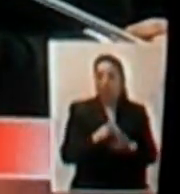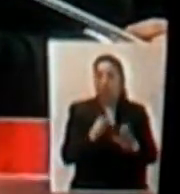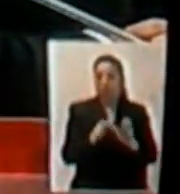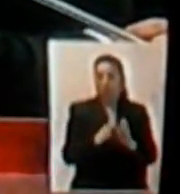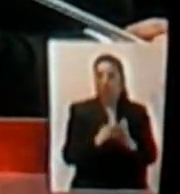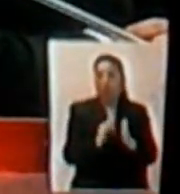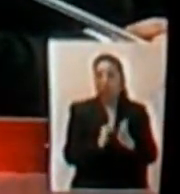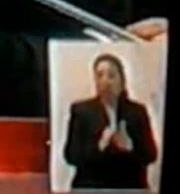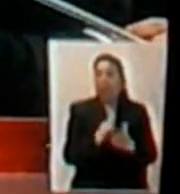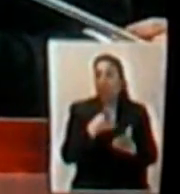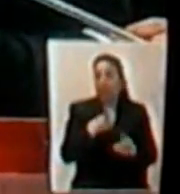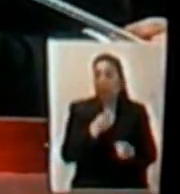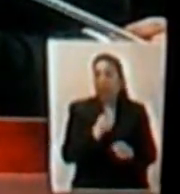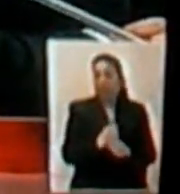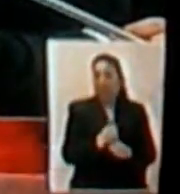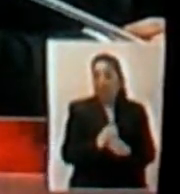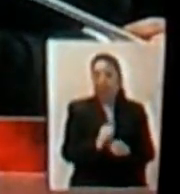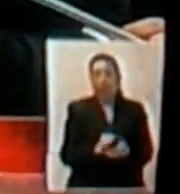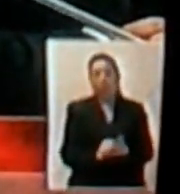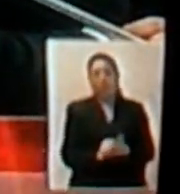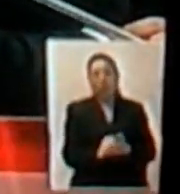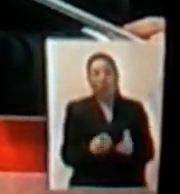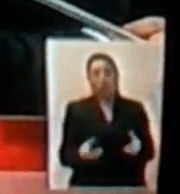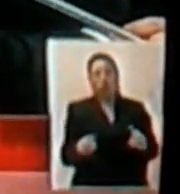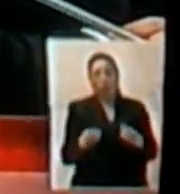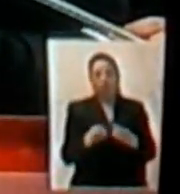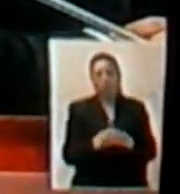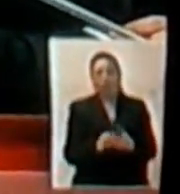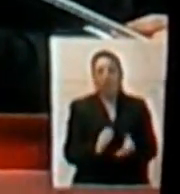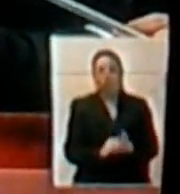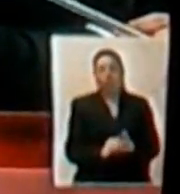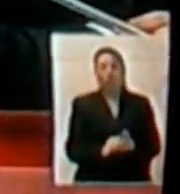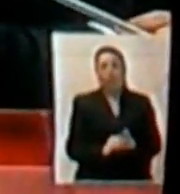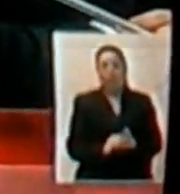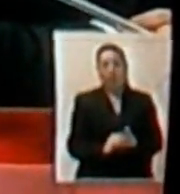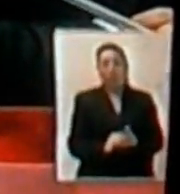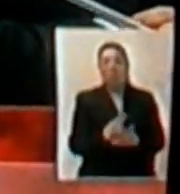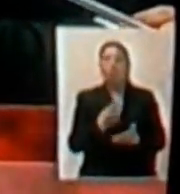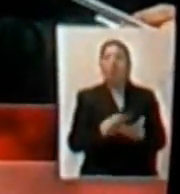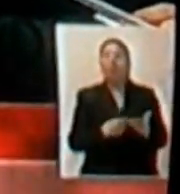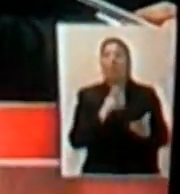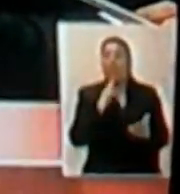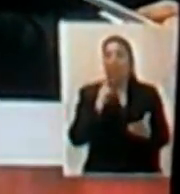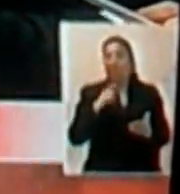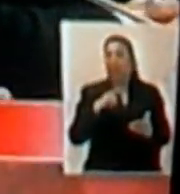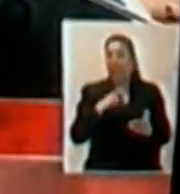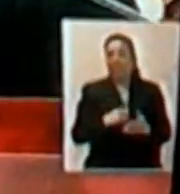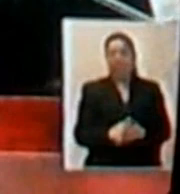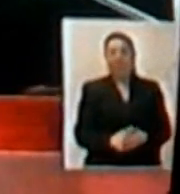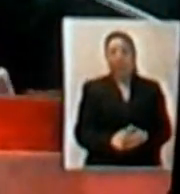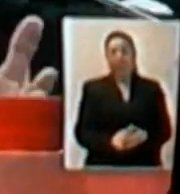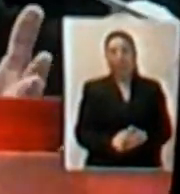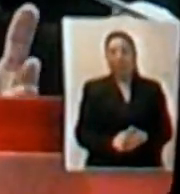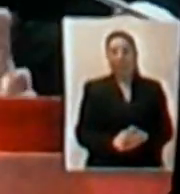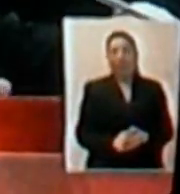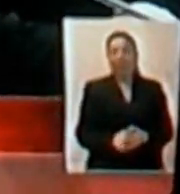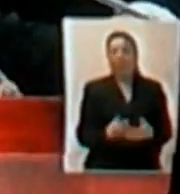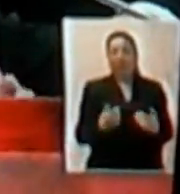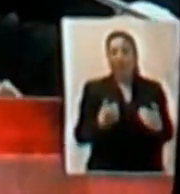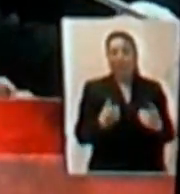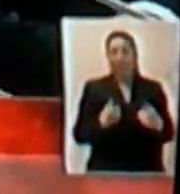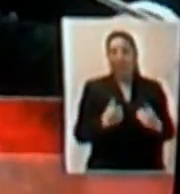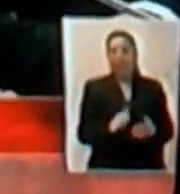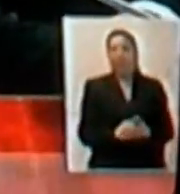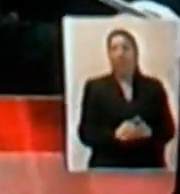de ley y esperamos trabajarlo con la comisión de producción, porque es necesario. La pesca artesanal, ya lo